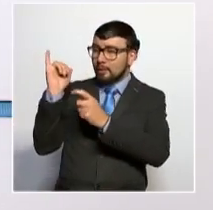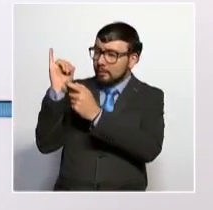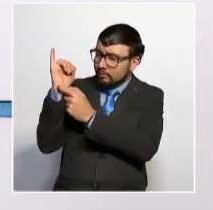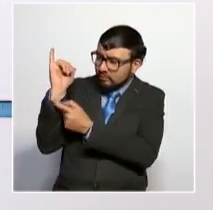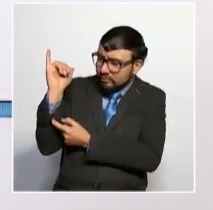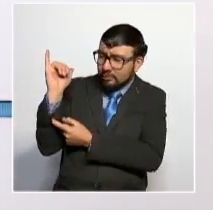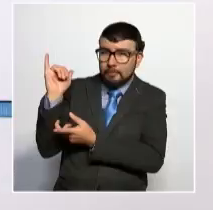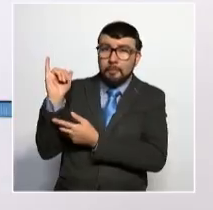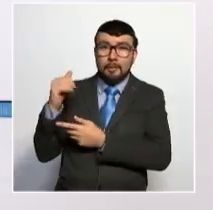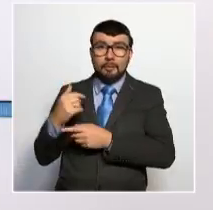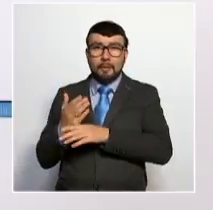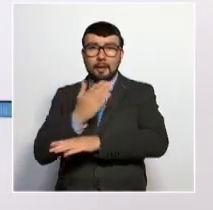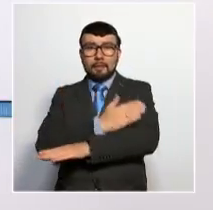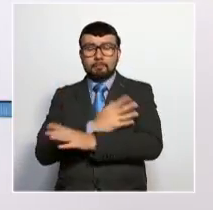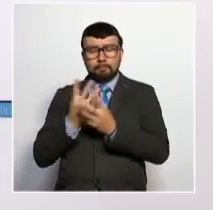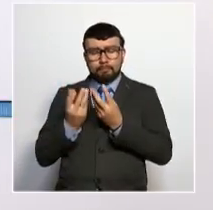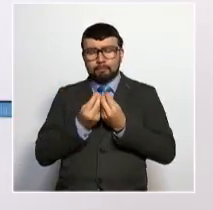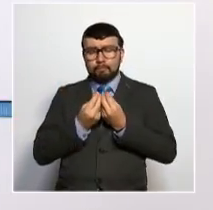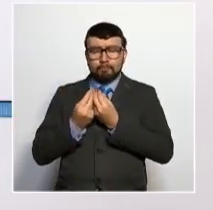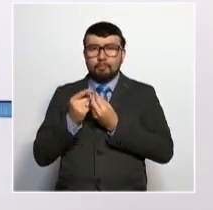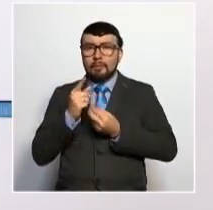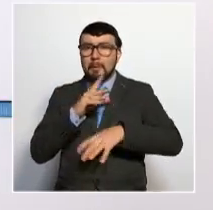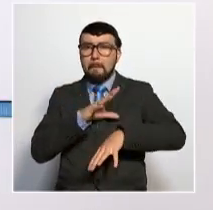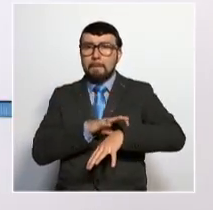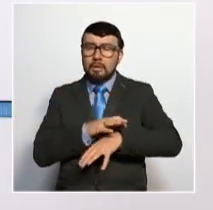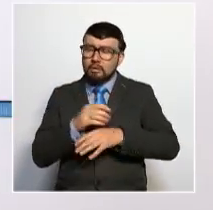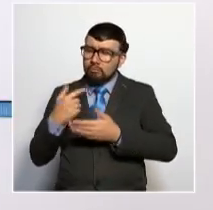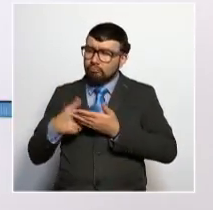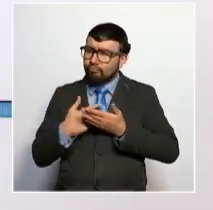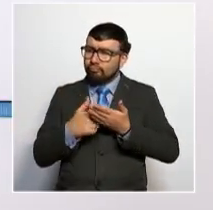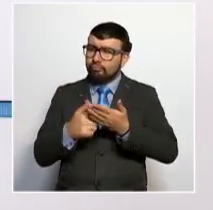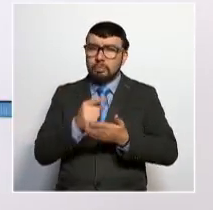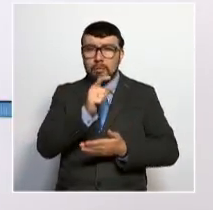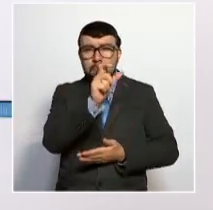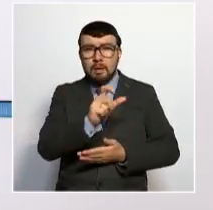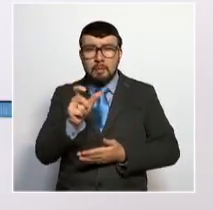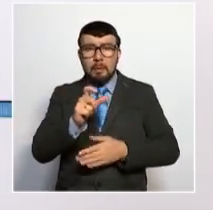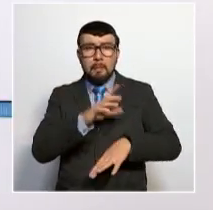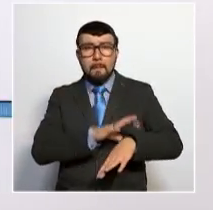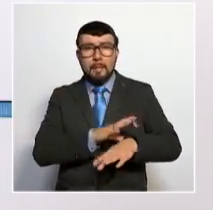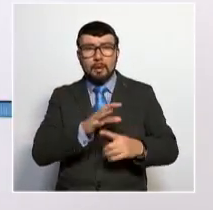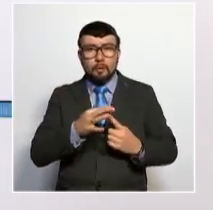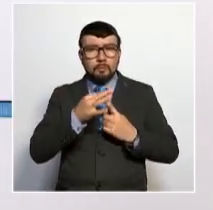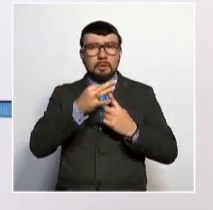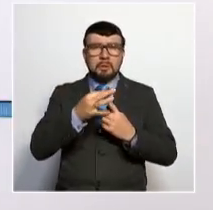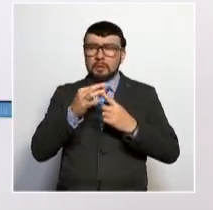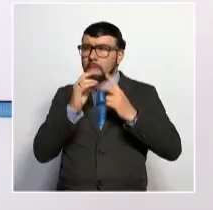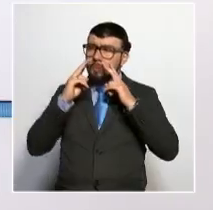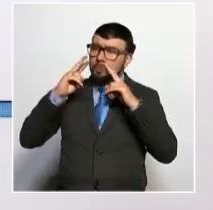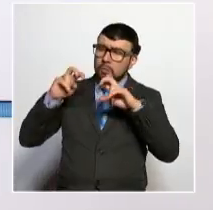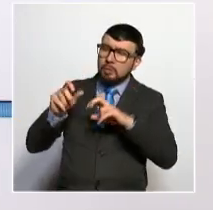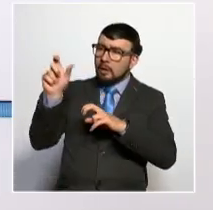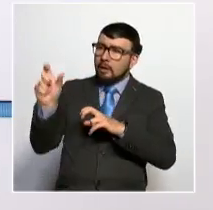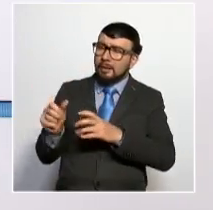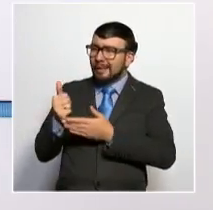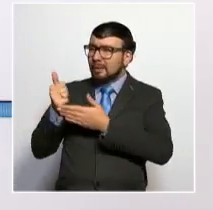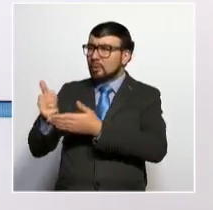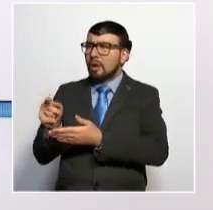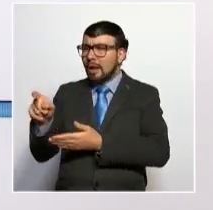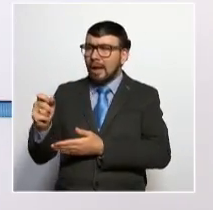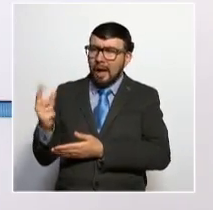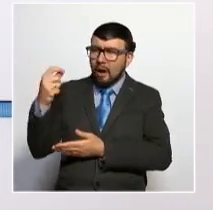tumores, que es una sesión de médicos en las cuales se reúnen diferentes especialidades para tratar pacientes con algún tipo de